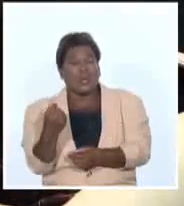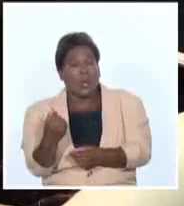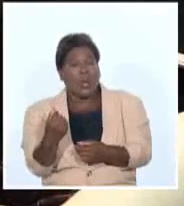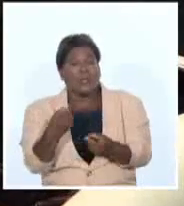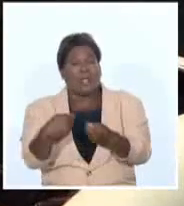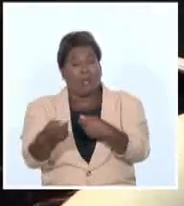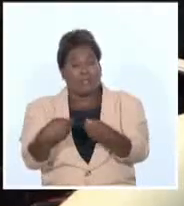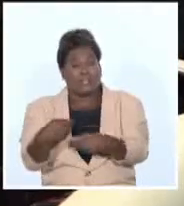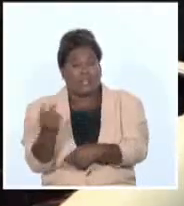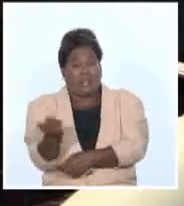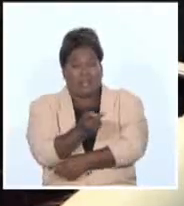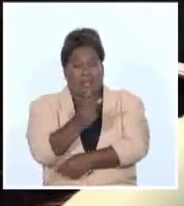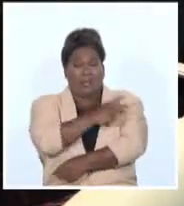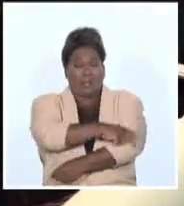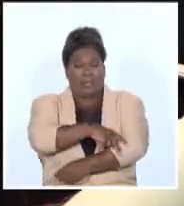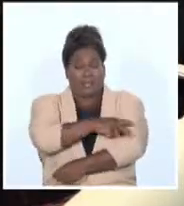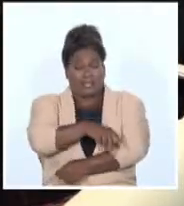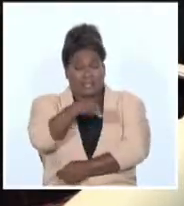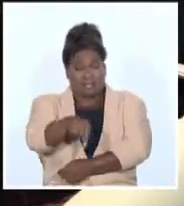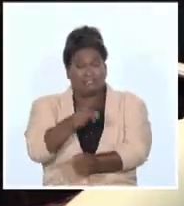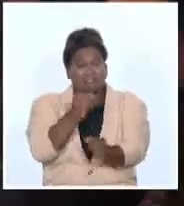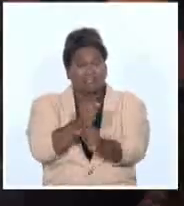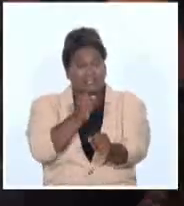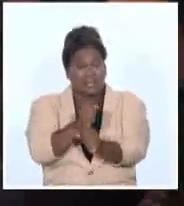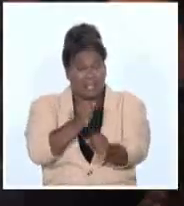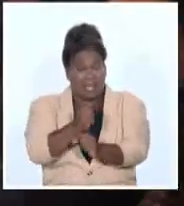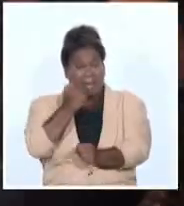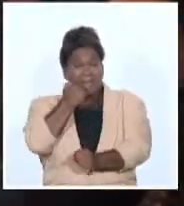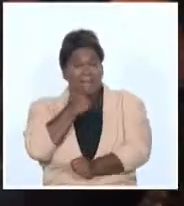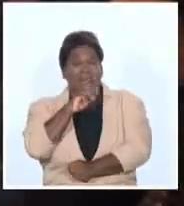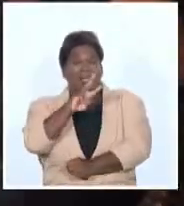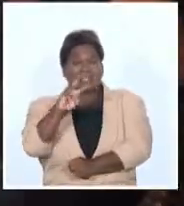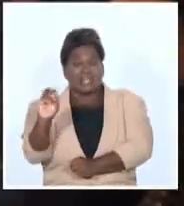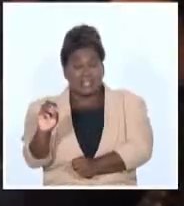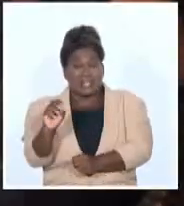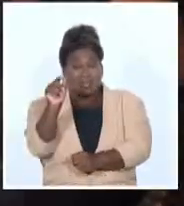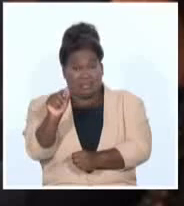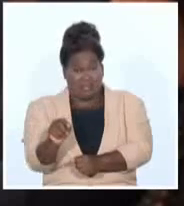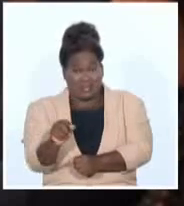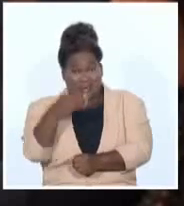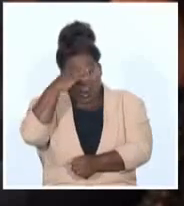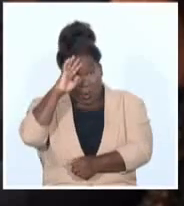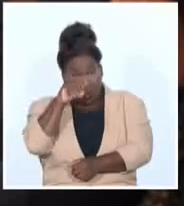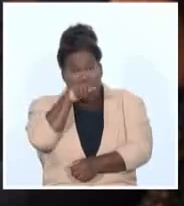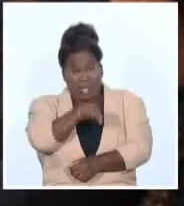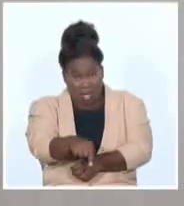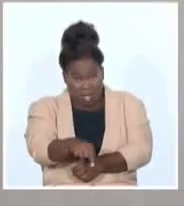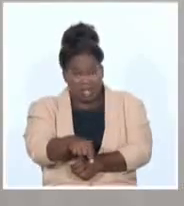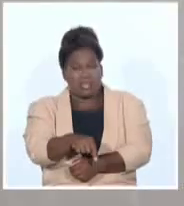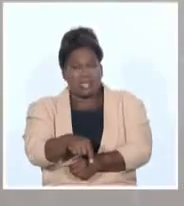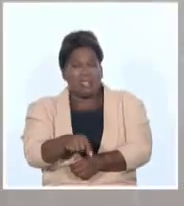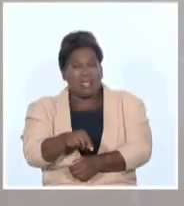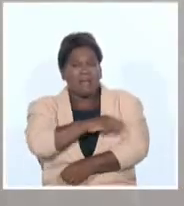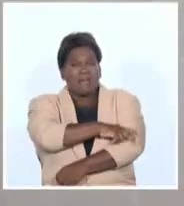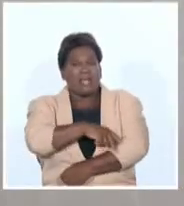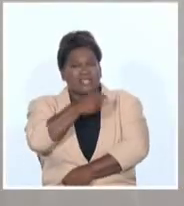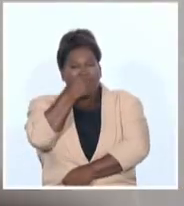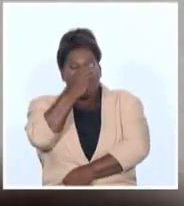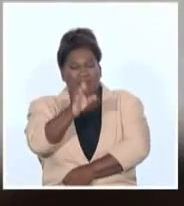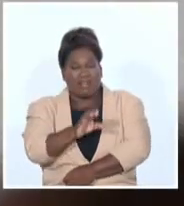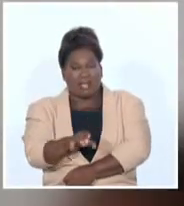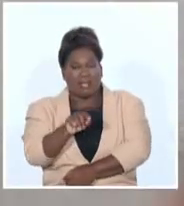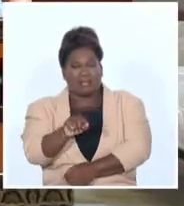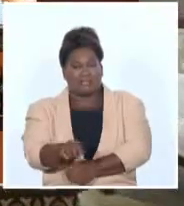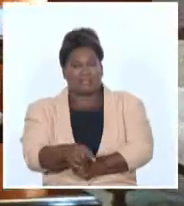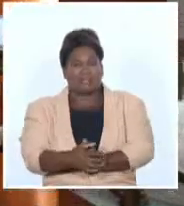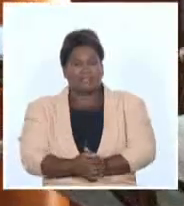países. Actualmente laboran más de 350 cooperantes cubanos en esta nación africana. Desde